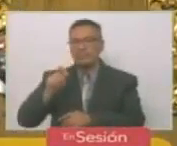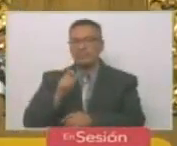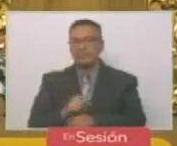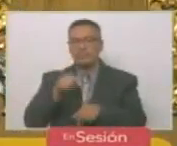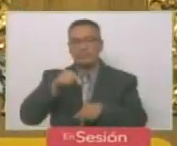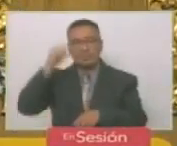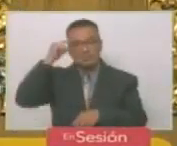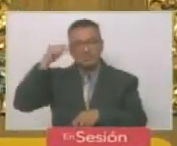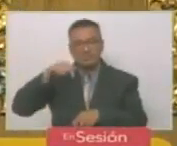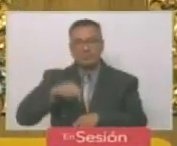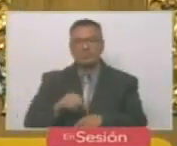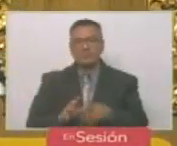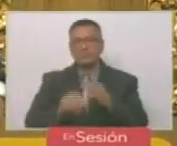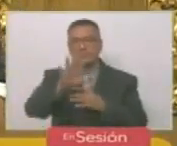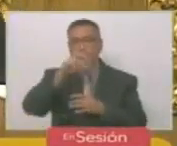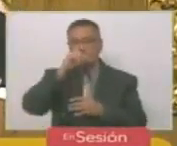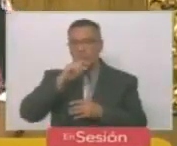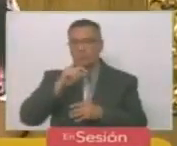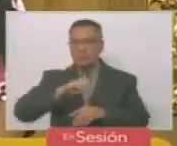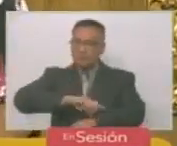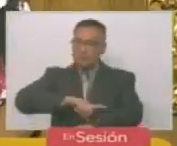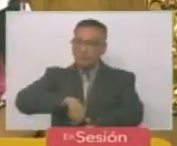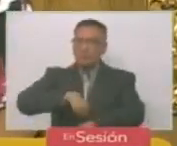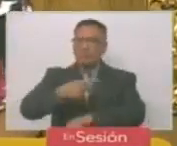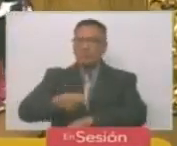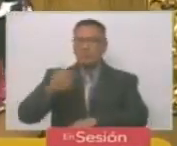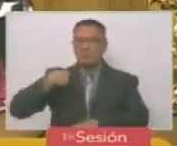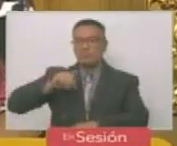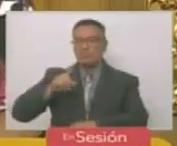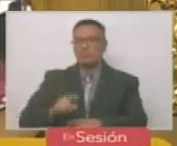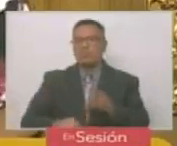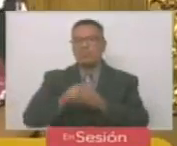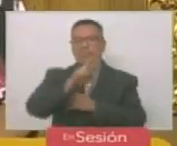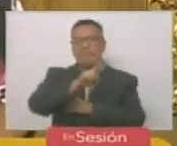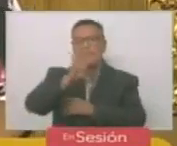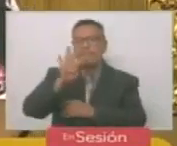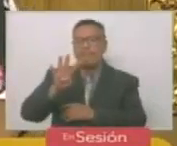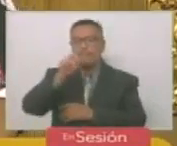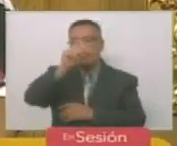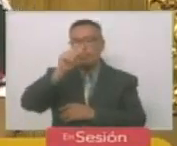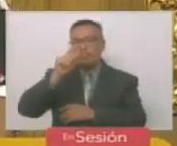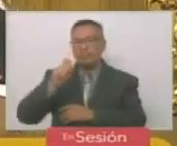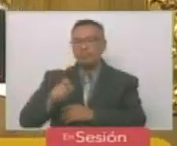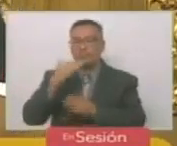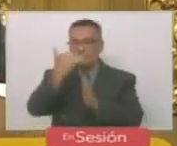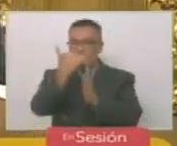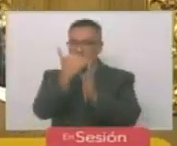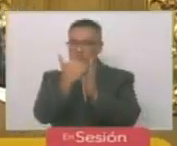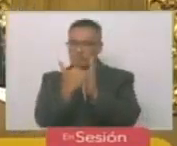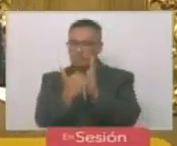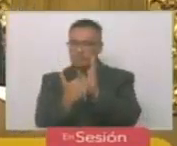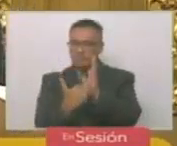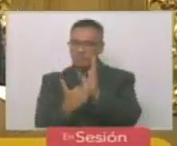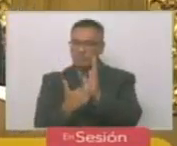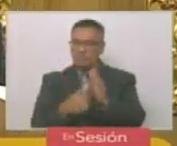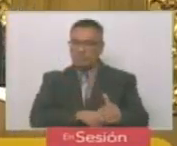hoy, en 5 años más tarde, obtenemos un 24%, reduciendo